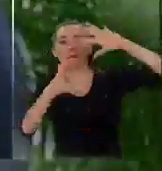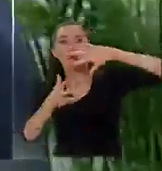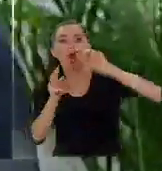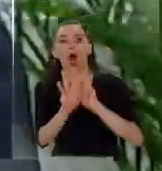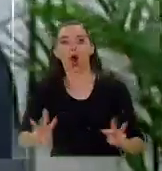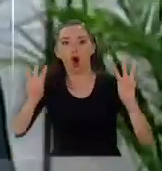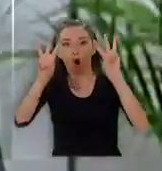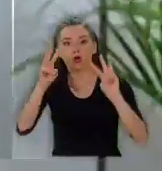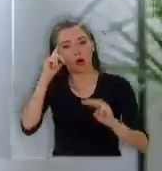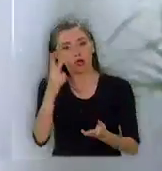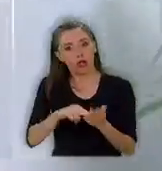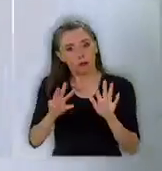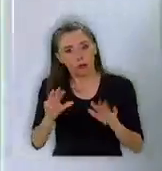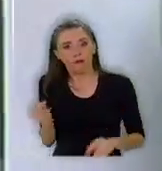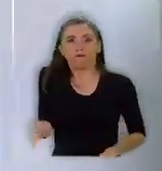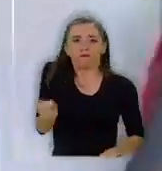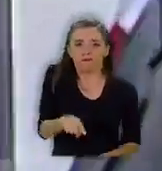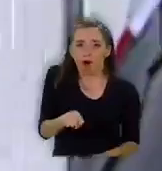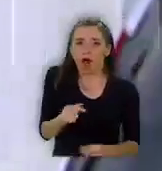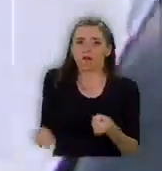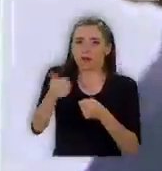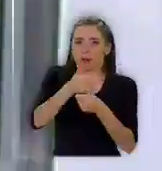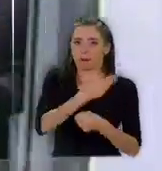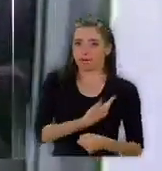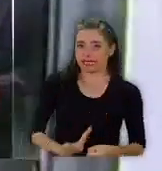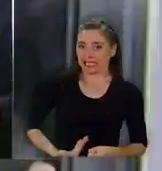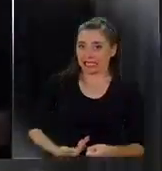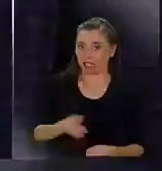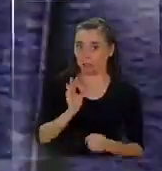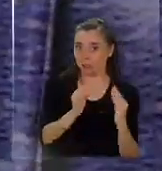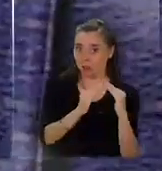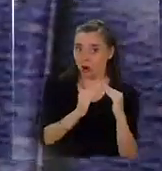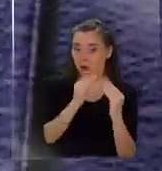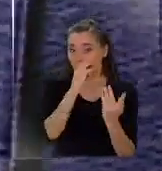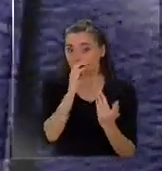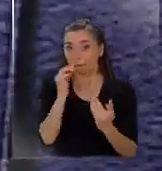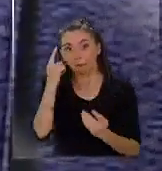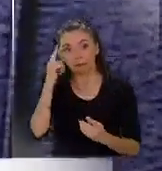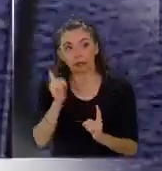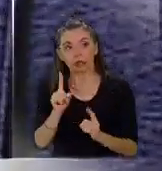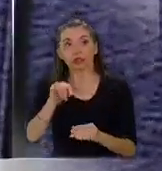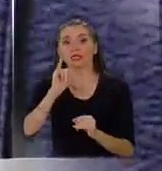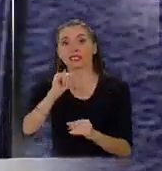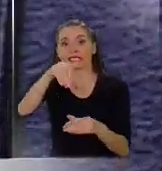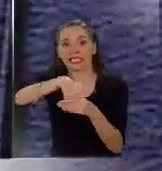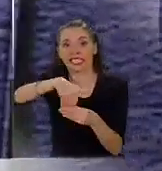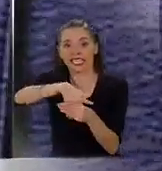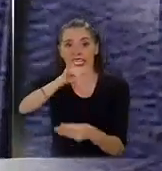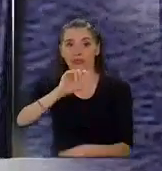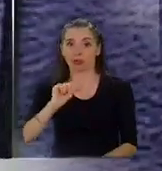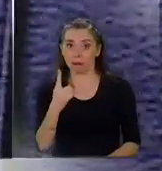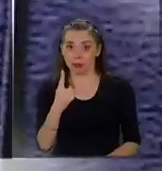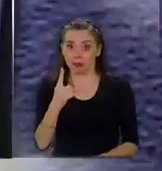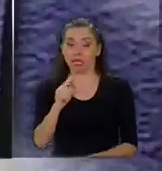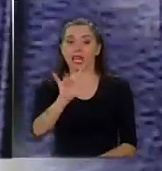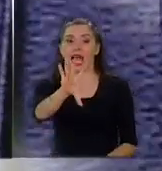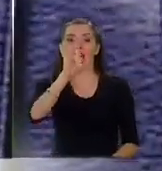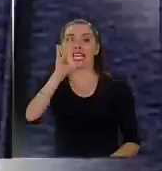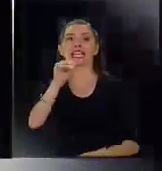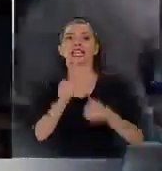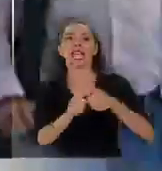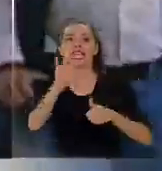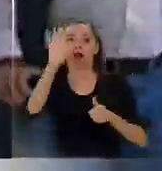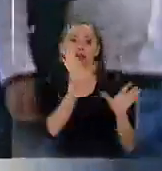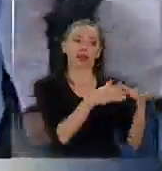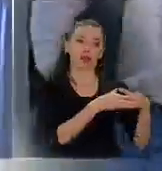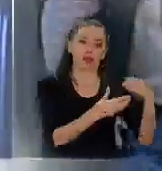un retorno a La Moneda, pero tuvo mayores condiciones. Y no me parece que si hay una elección primaria para elegir entre el candidato del partido A